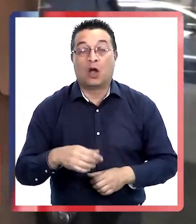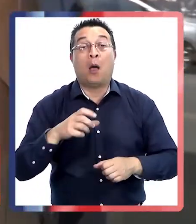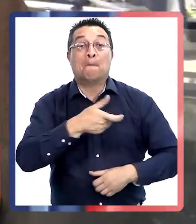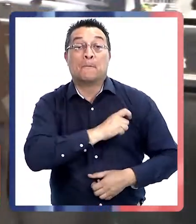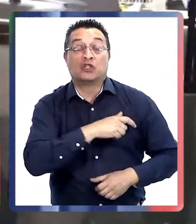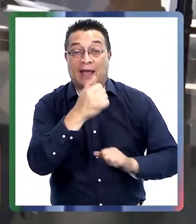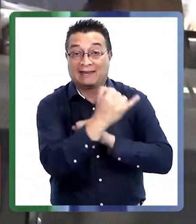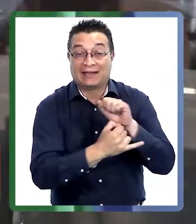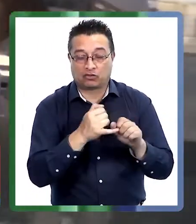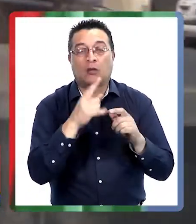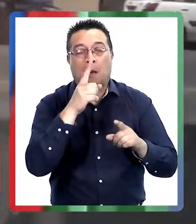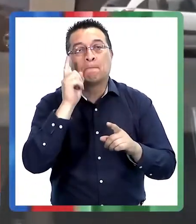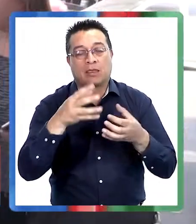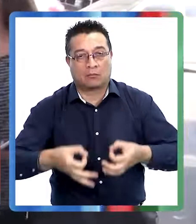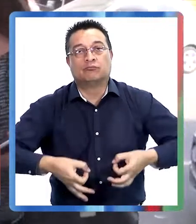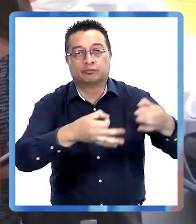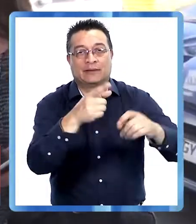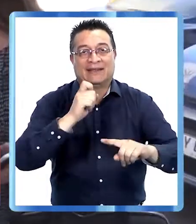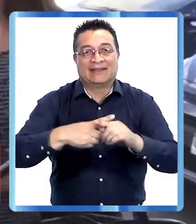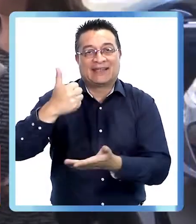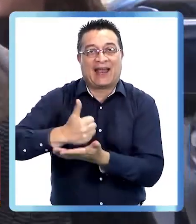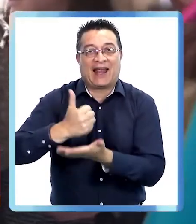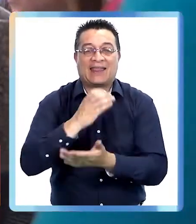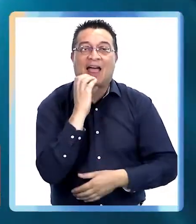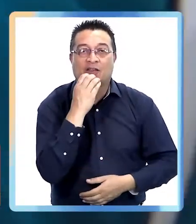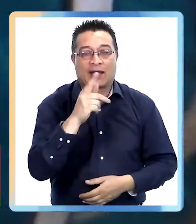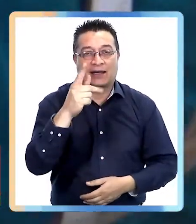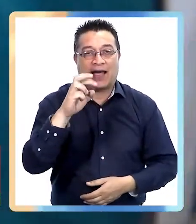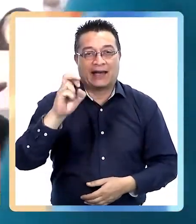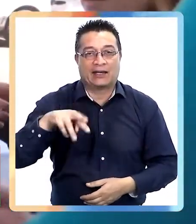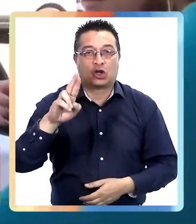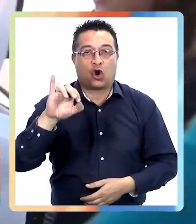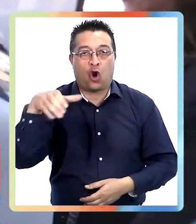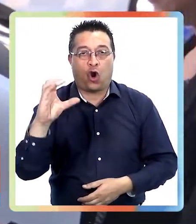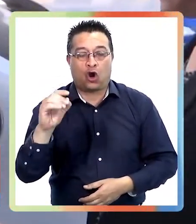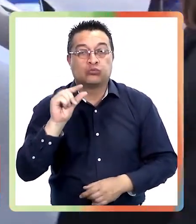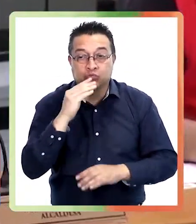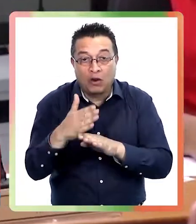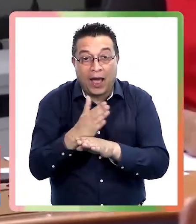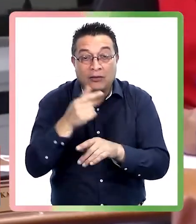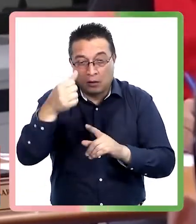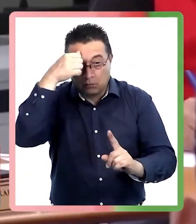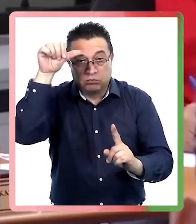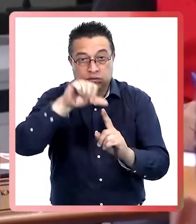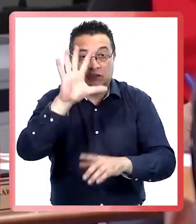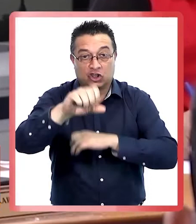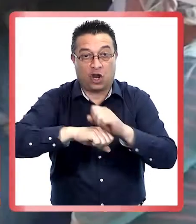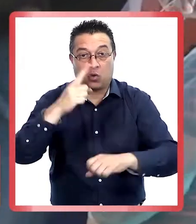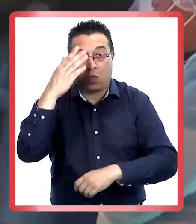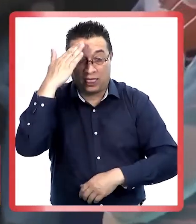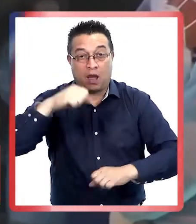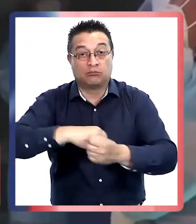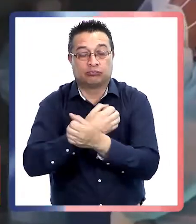Interpol emitió una orden de captura internacional contra la exalcaldesa de Antofagasta, Karen Rojo. Solo horas antes de que su condena a 5 años y un